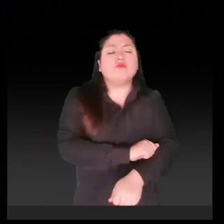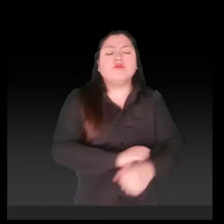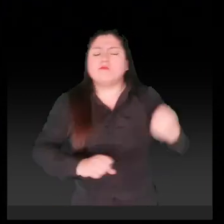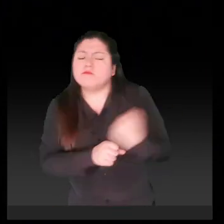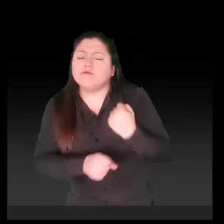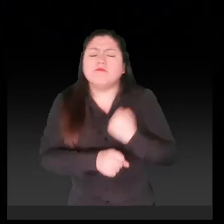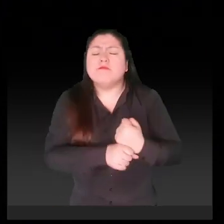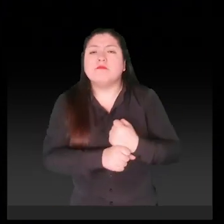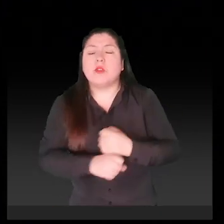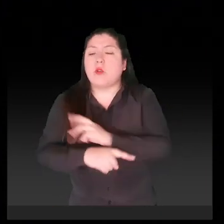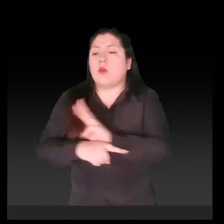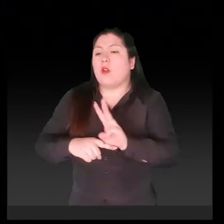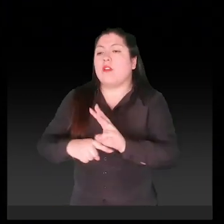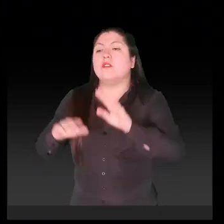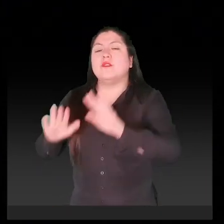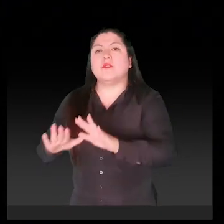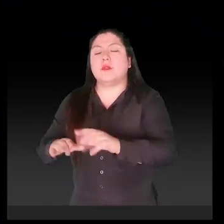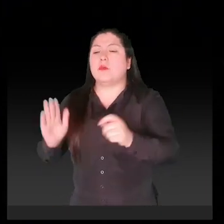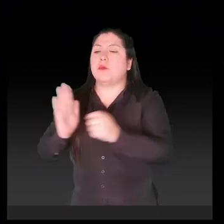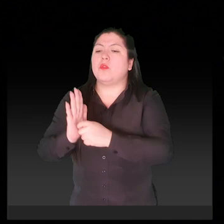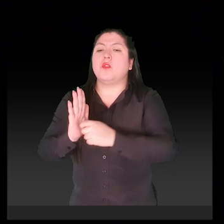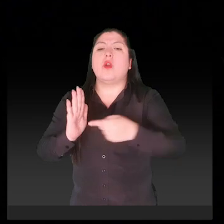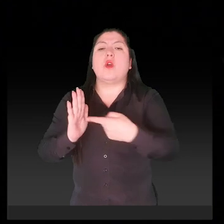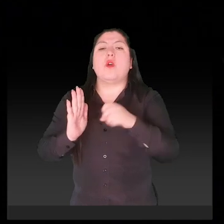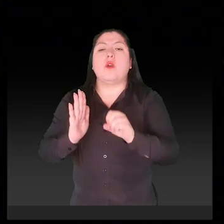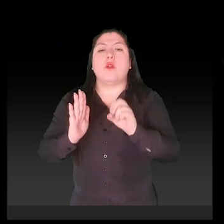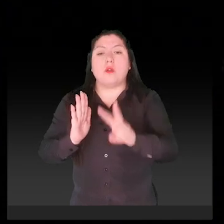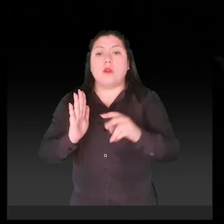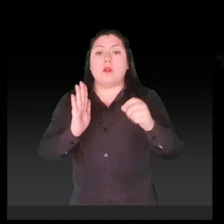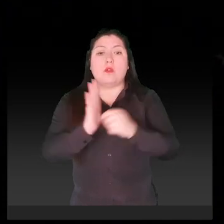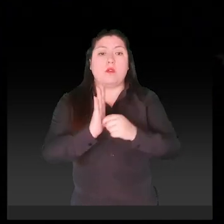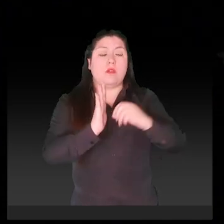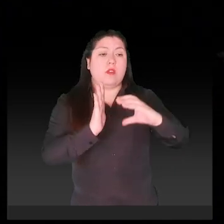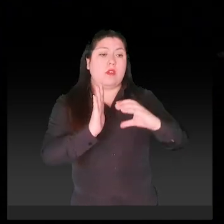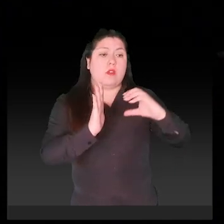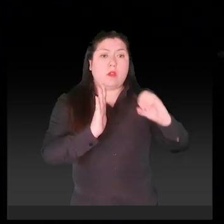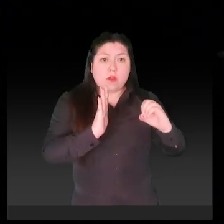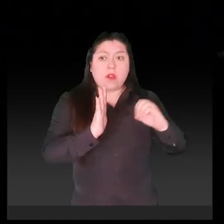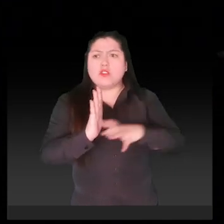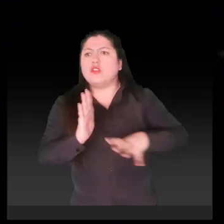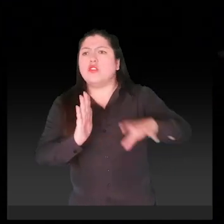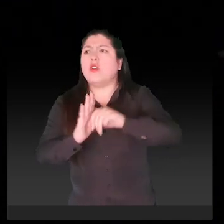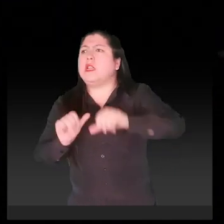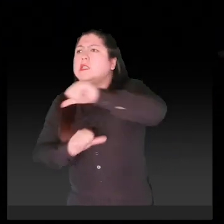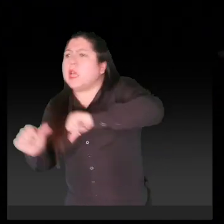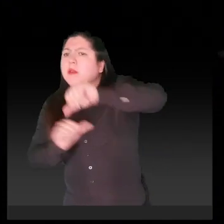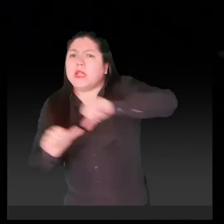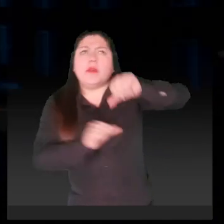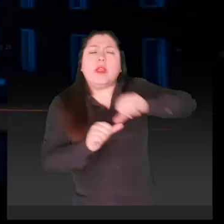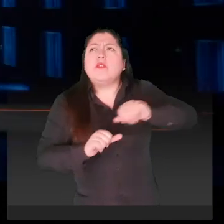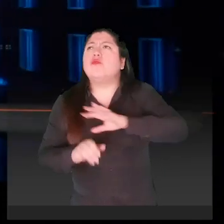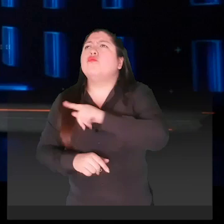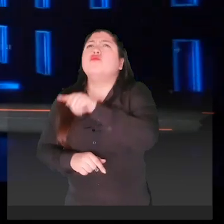que en nuestra página web .gob.co todos esos trámites que estaban regados en